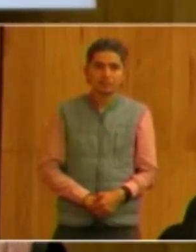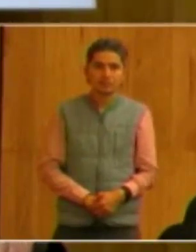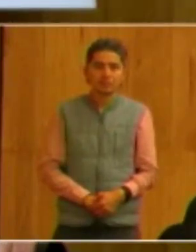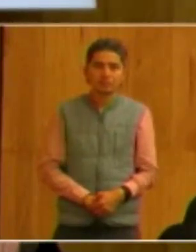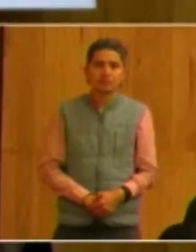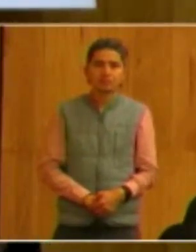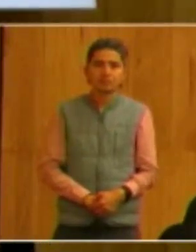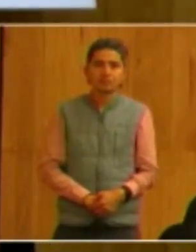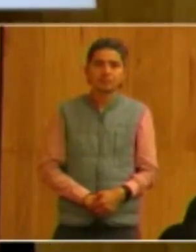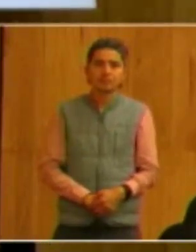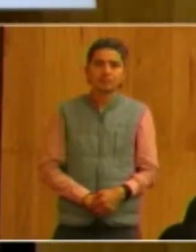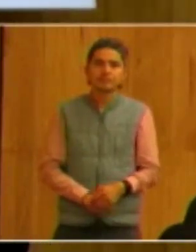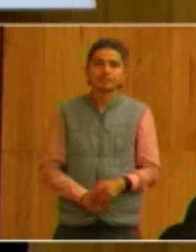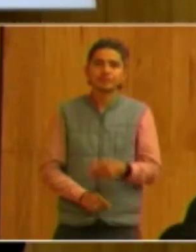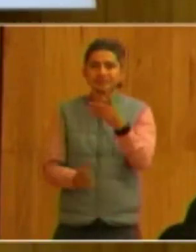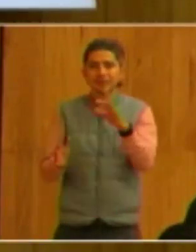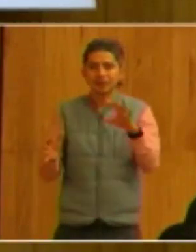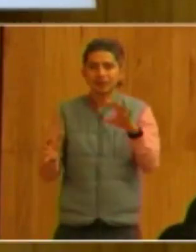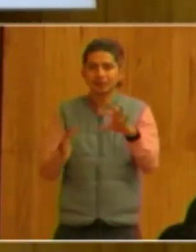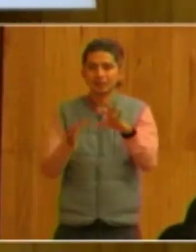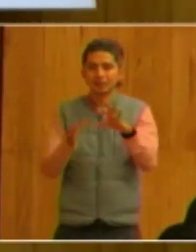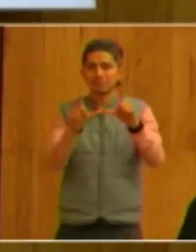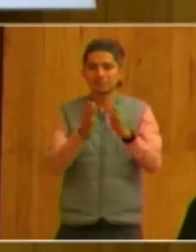Sí, hay que compartir pantalla.